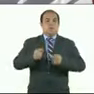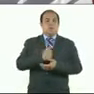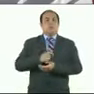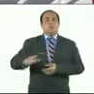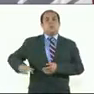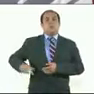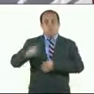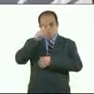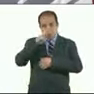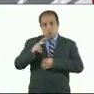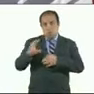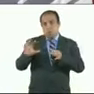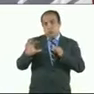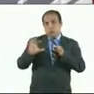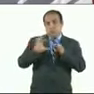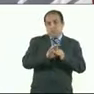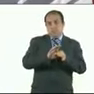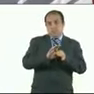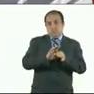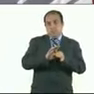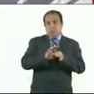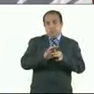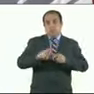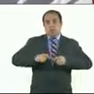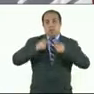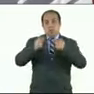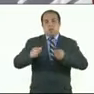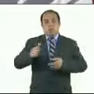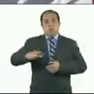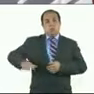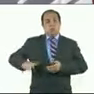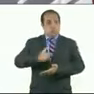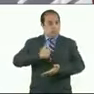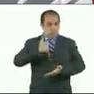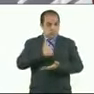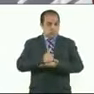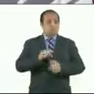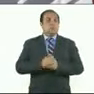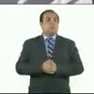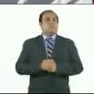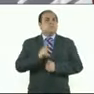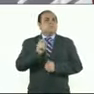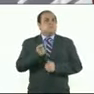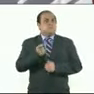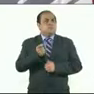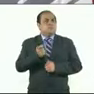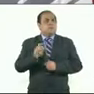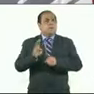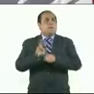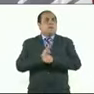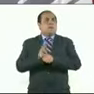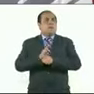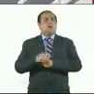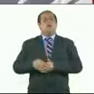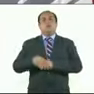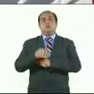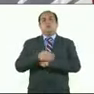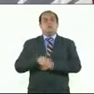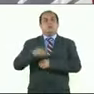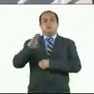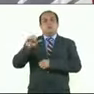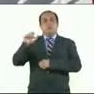se conjunta con lo que ofrece el Gobierno de la Ciudad, que son las becas Leona Vicario a cargo del